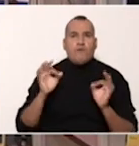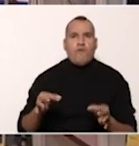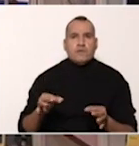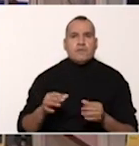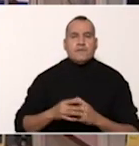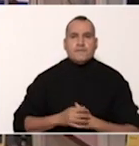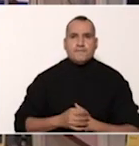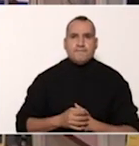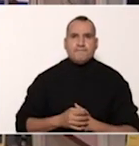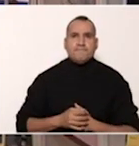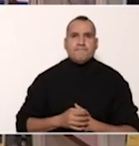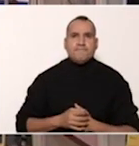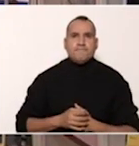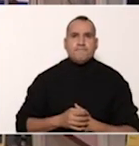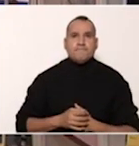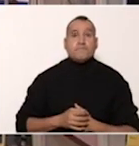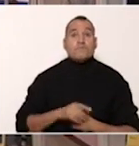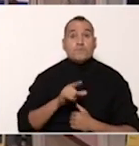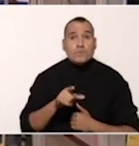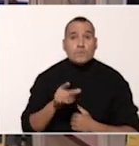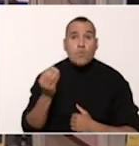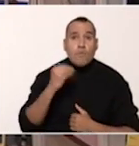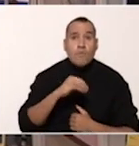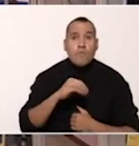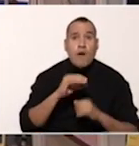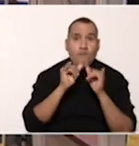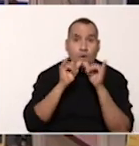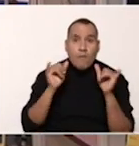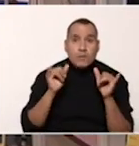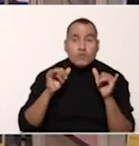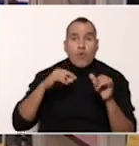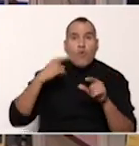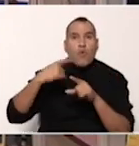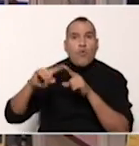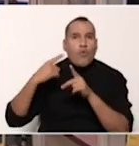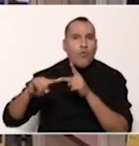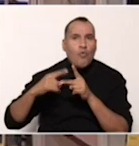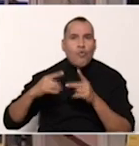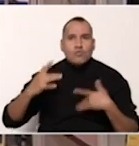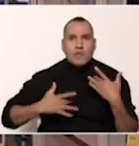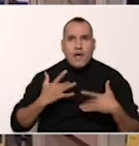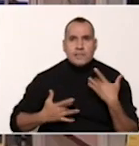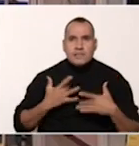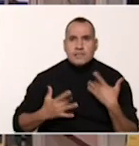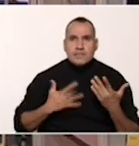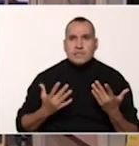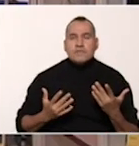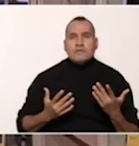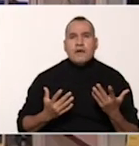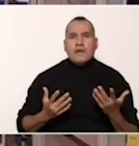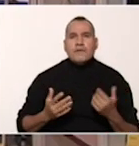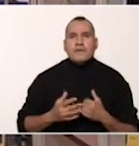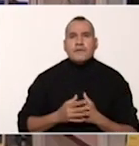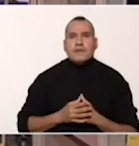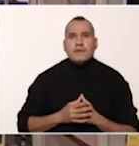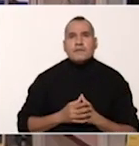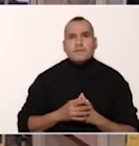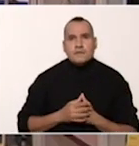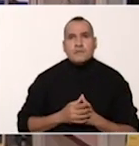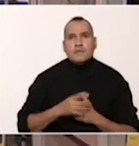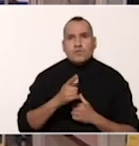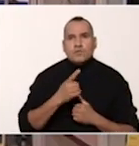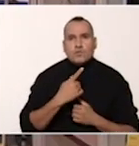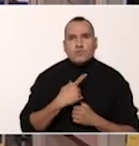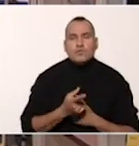@FundavitOficial. Asimismo, si deseas conocer esta y otras actividades de tu programa Cada Familia Una Escuela, te invito